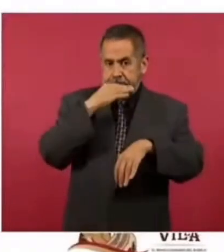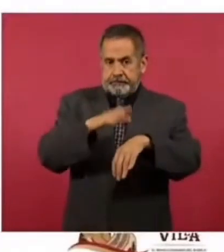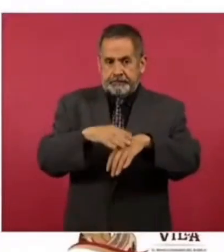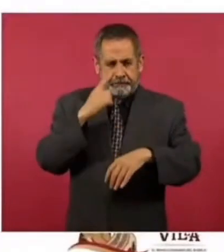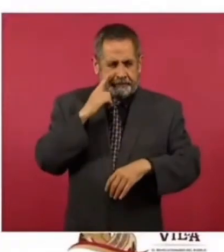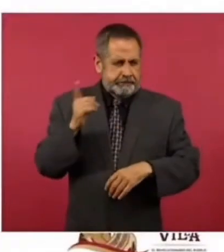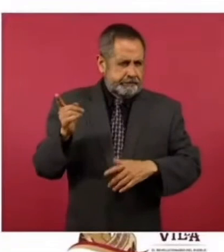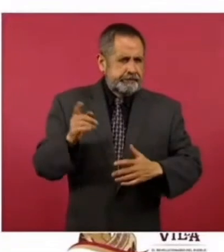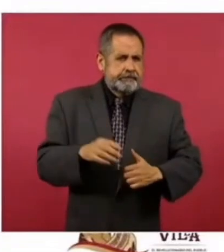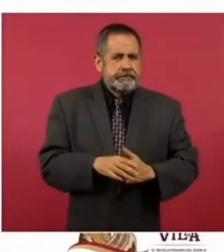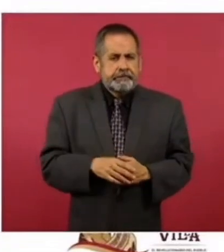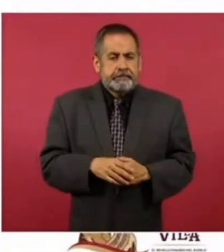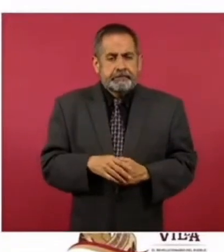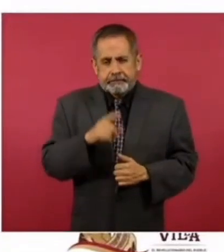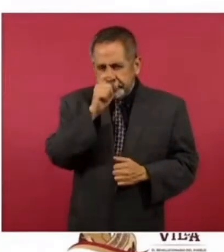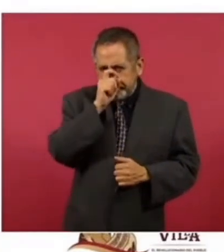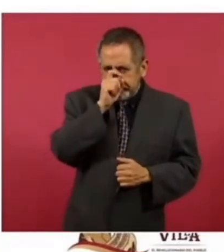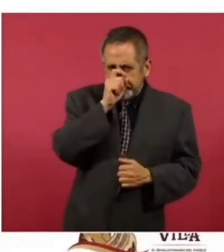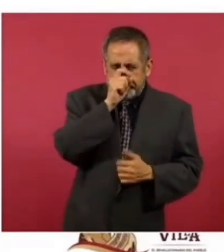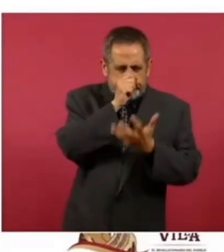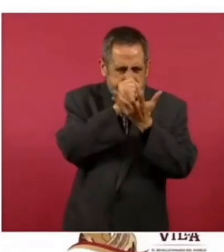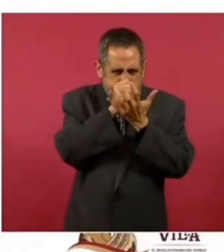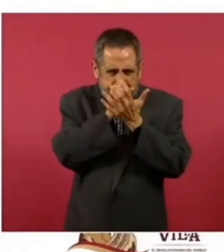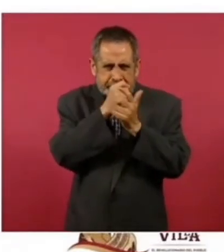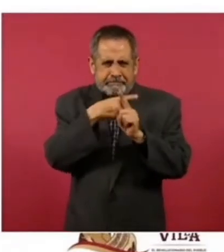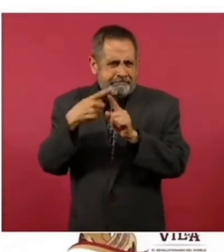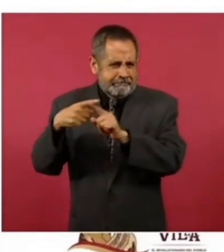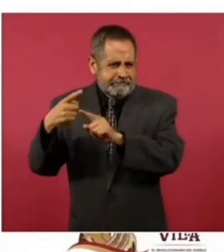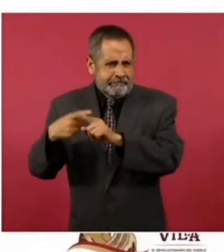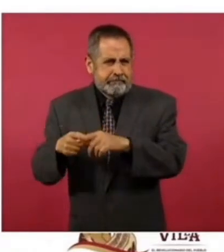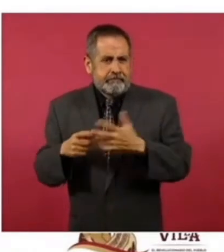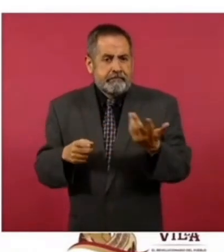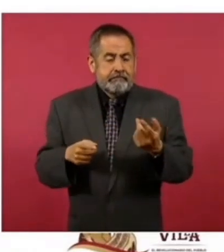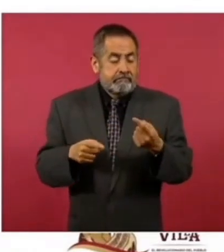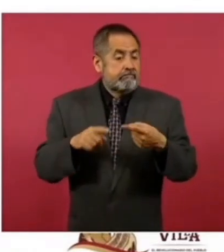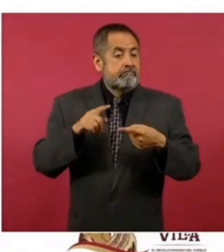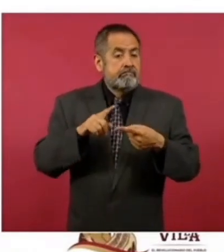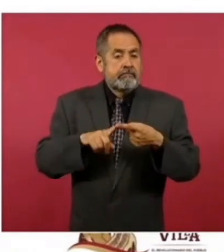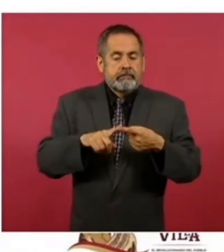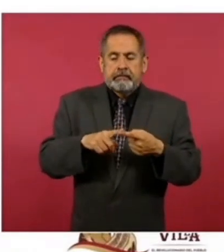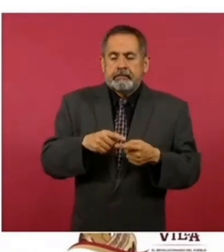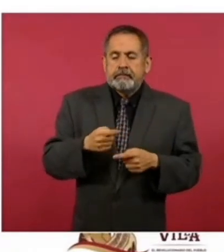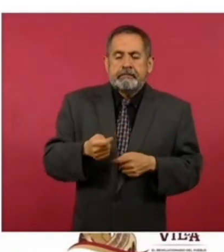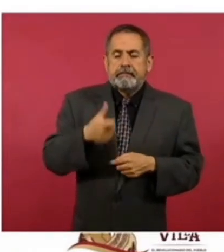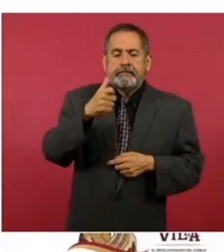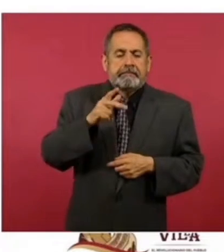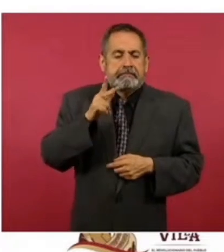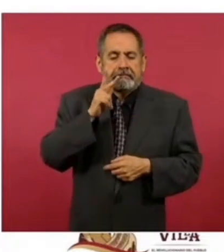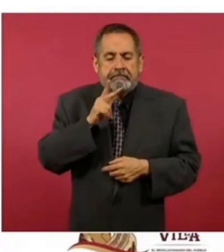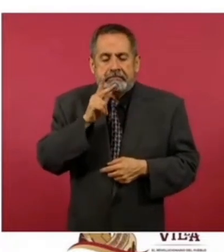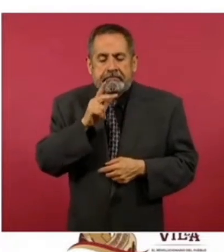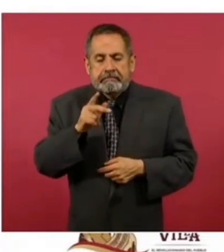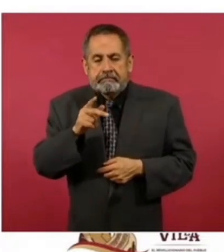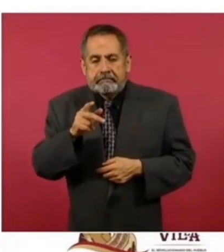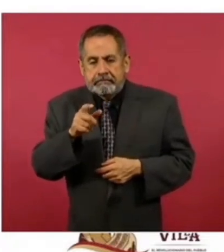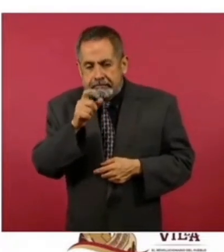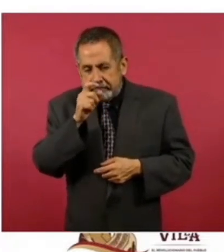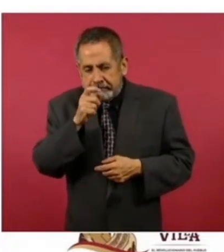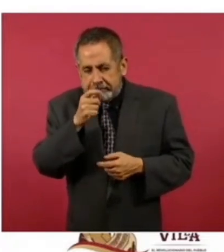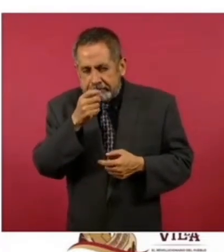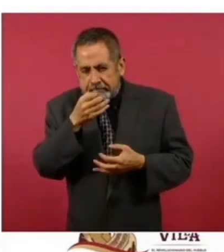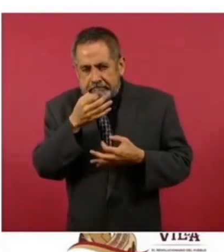preocupante es que estos solventes, estos inhalantes, son la segunda sustancia de inicio entre el espectro